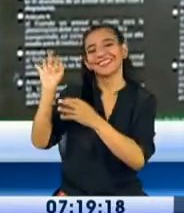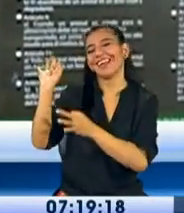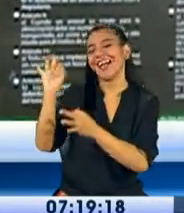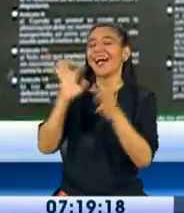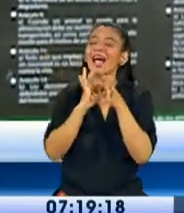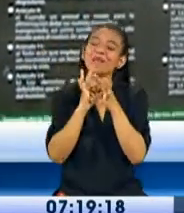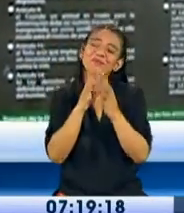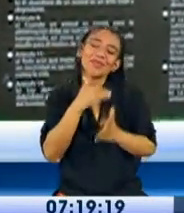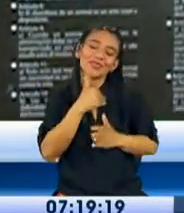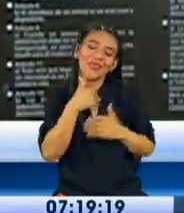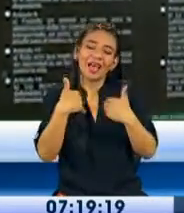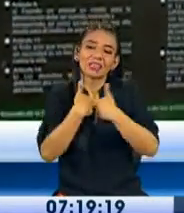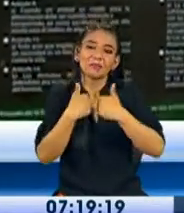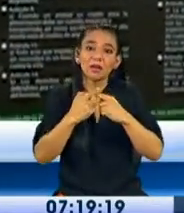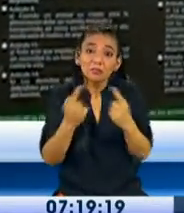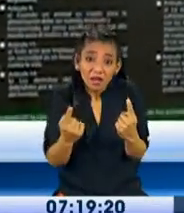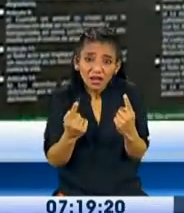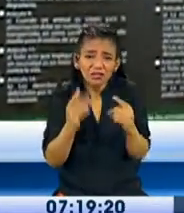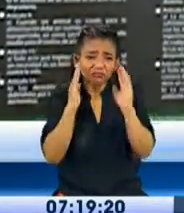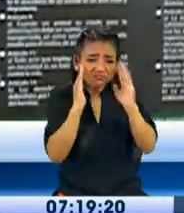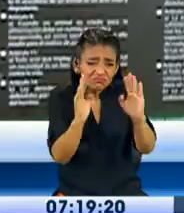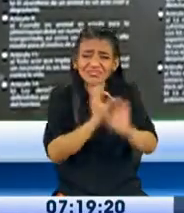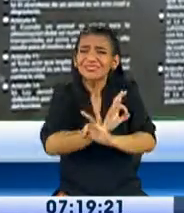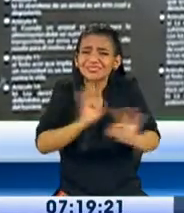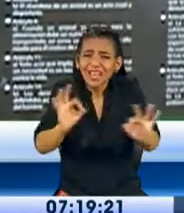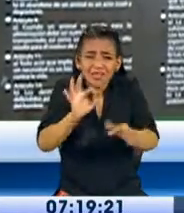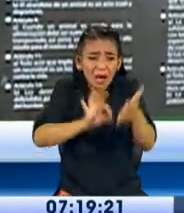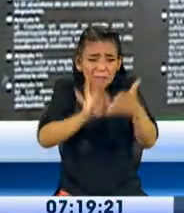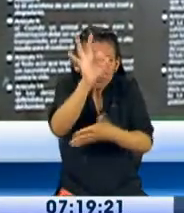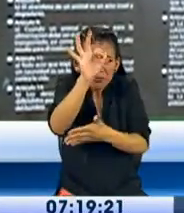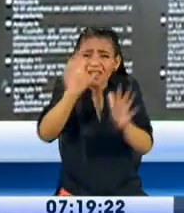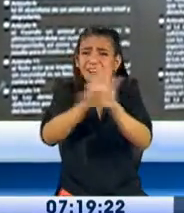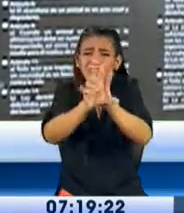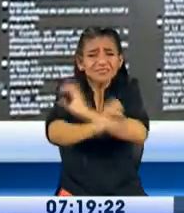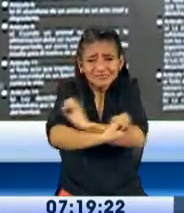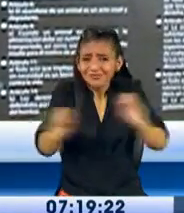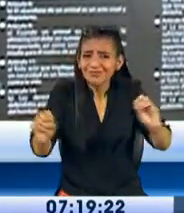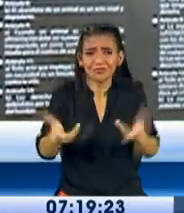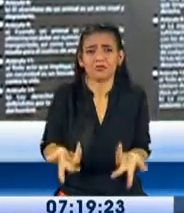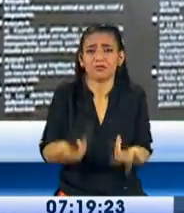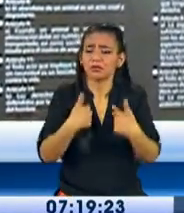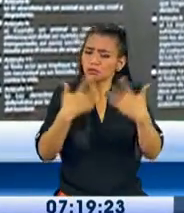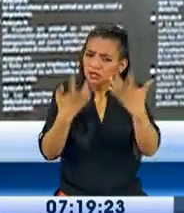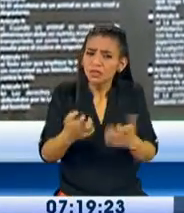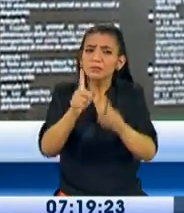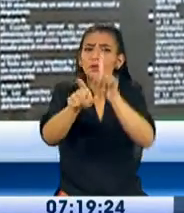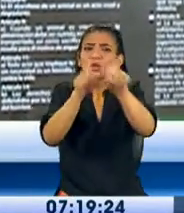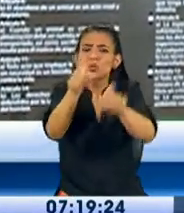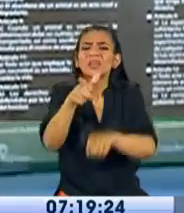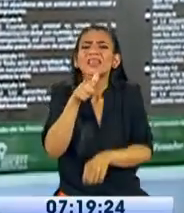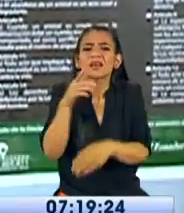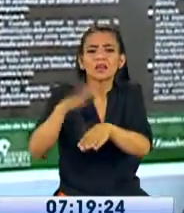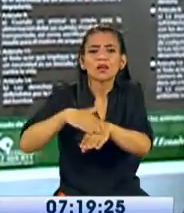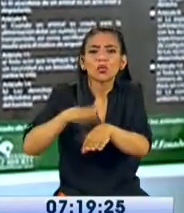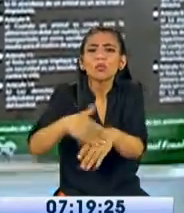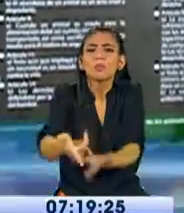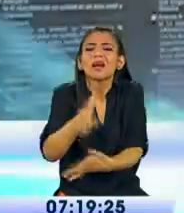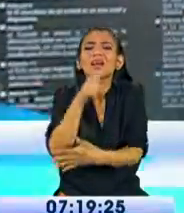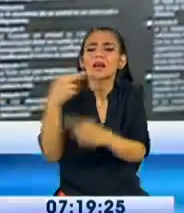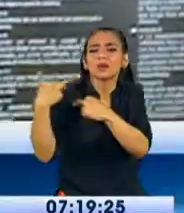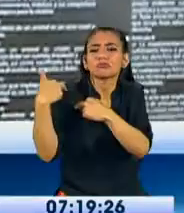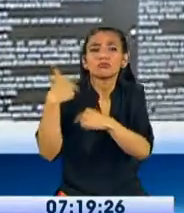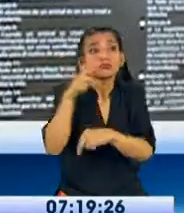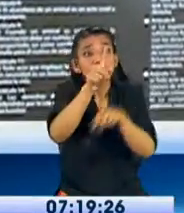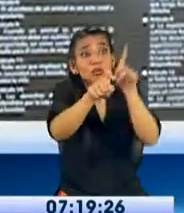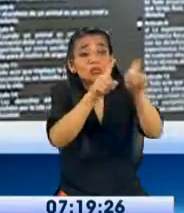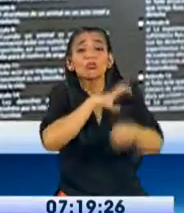de los animales, pero en la vida real no aprueban una sola. Entonces nosotros queremos preguntar quiénes son los responsables. Hay que ir a preguntar al